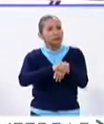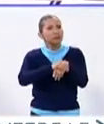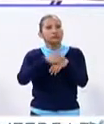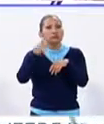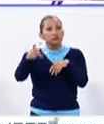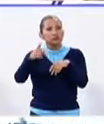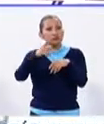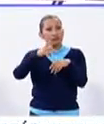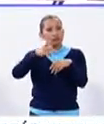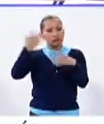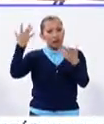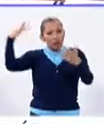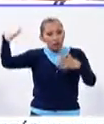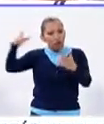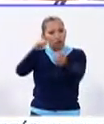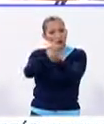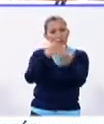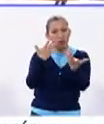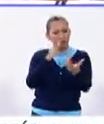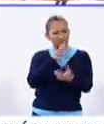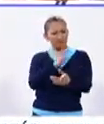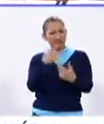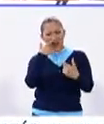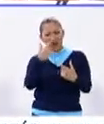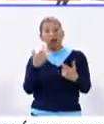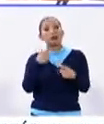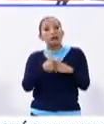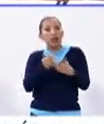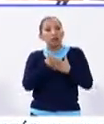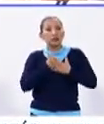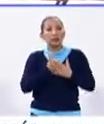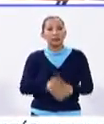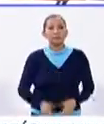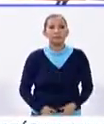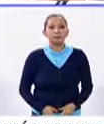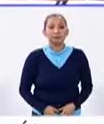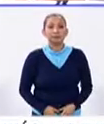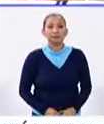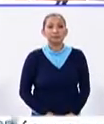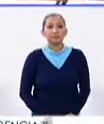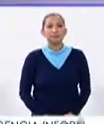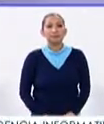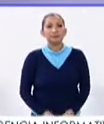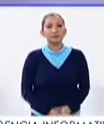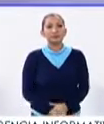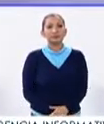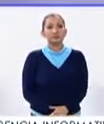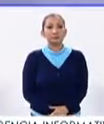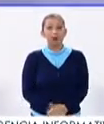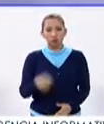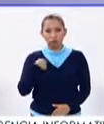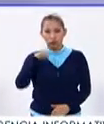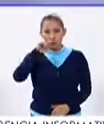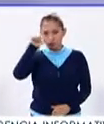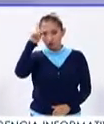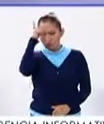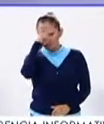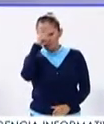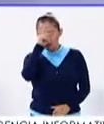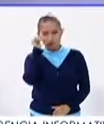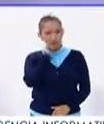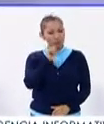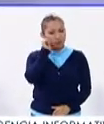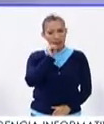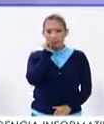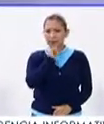sus mayores, etcétera, y a quién recurrir? Sin lugar a dudas, como profesional en la psicología,